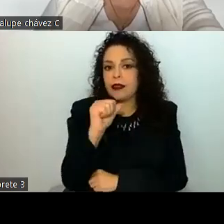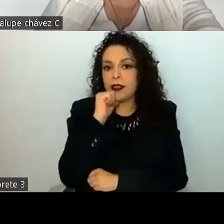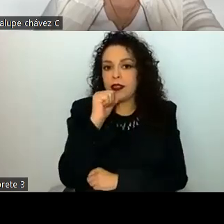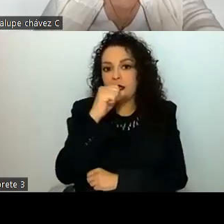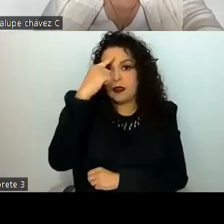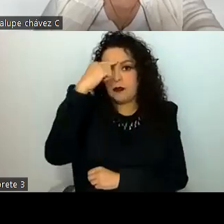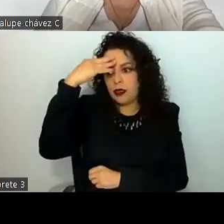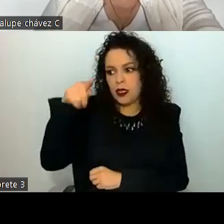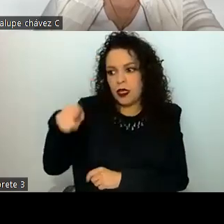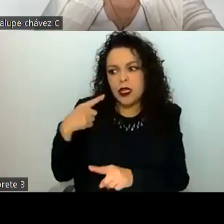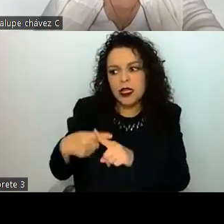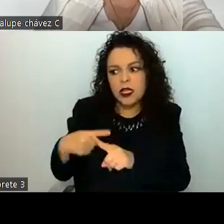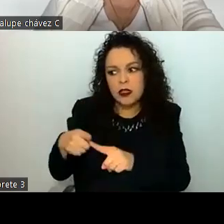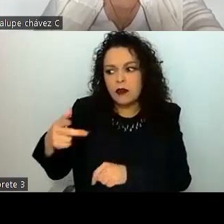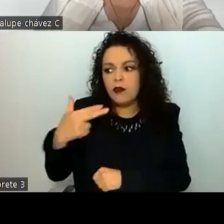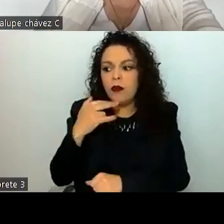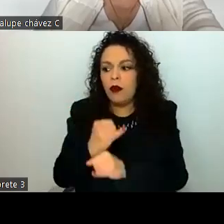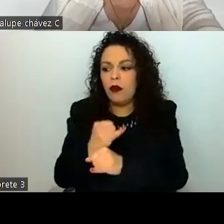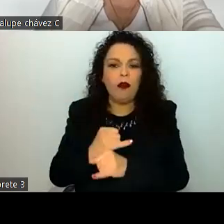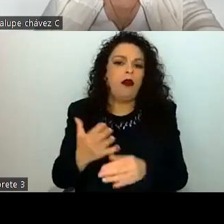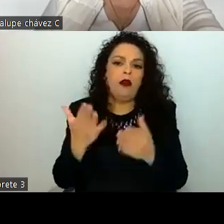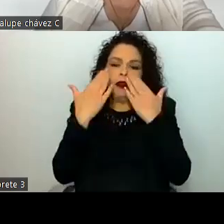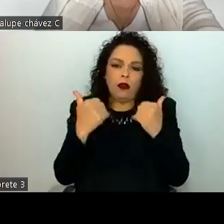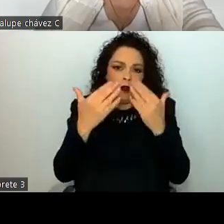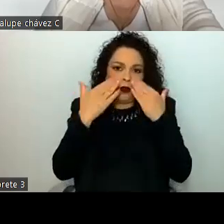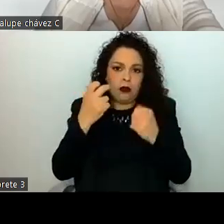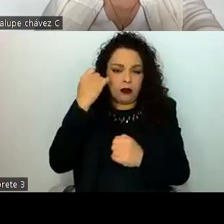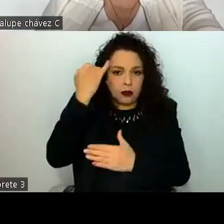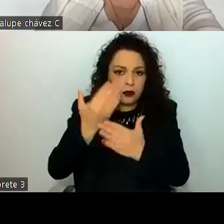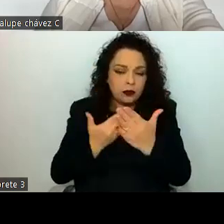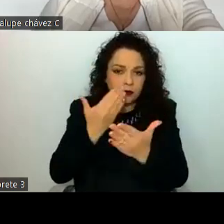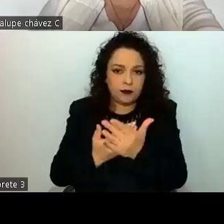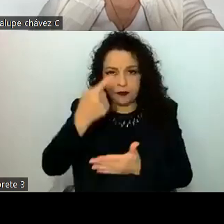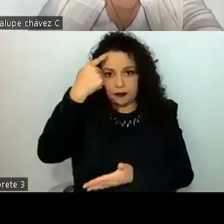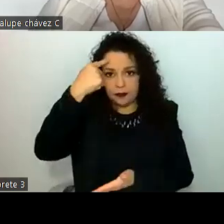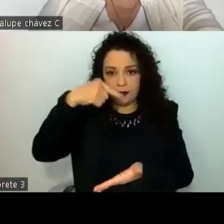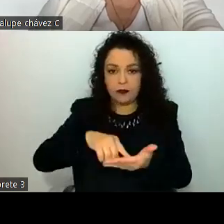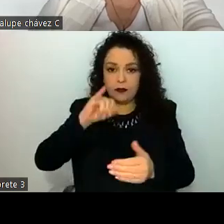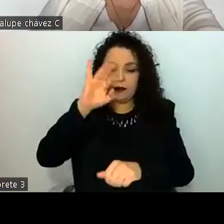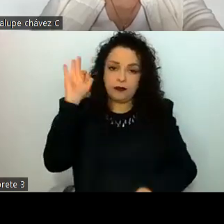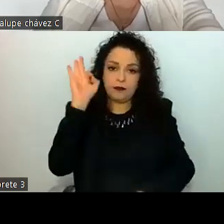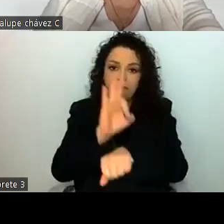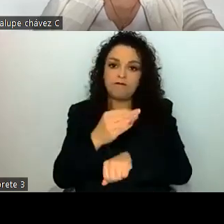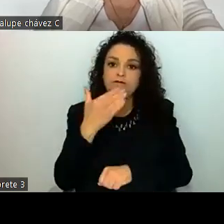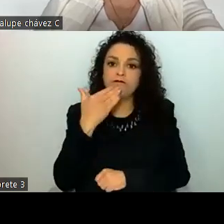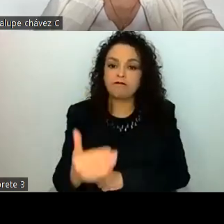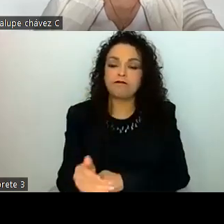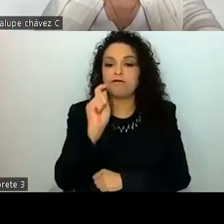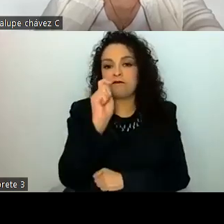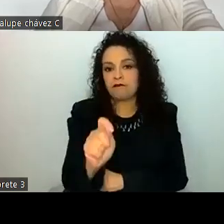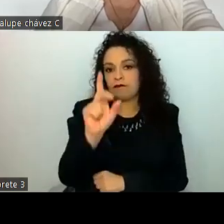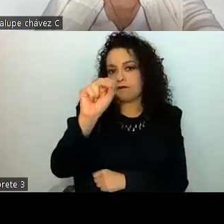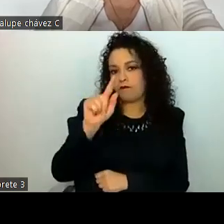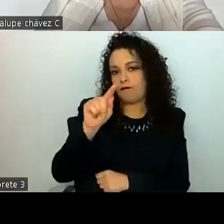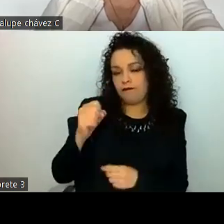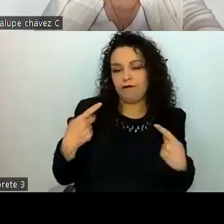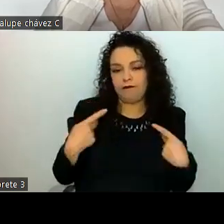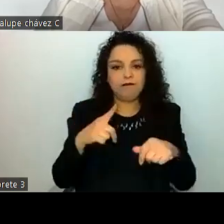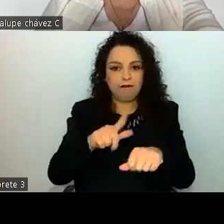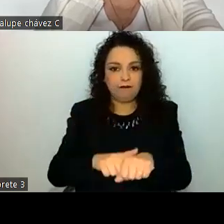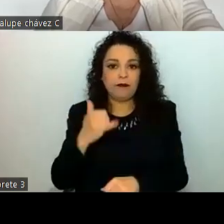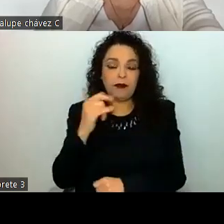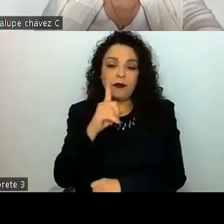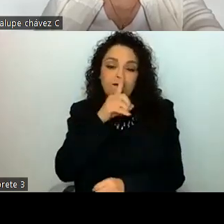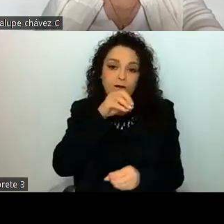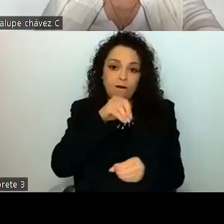identificables, por lo que el texto de la iniciativa considera en todo momento la protección de los datos personales, así como el derecho a la privacidad